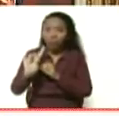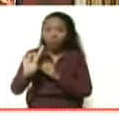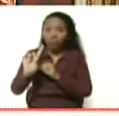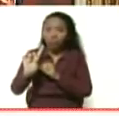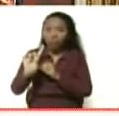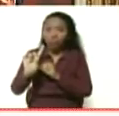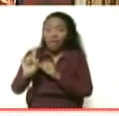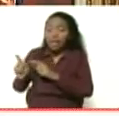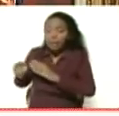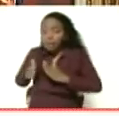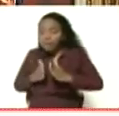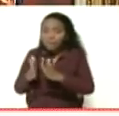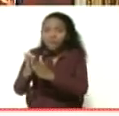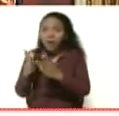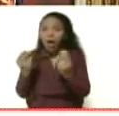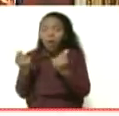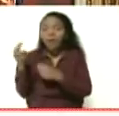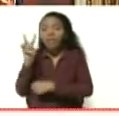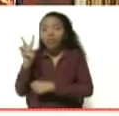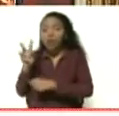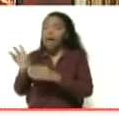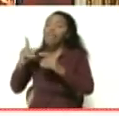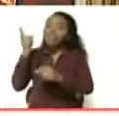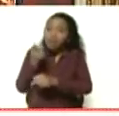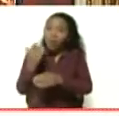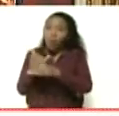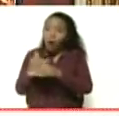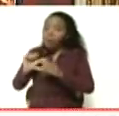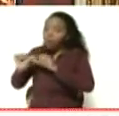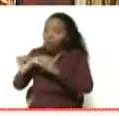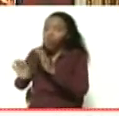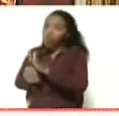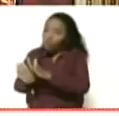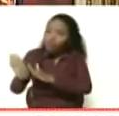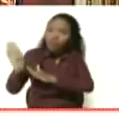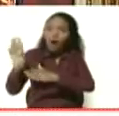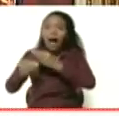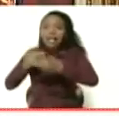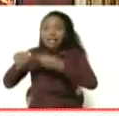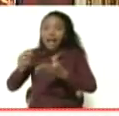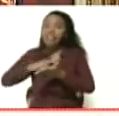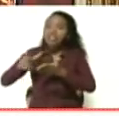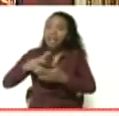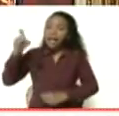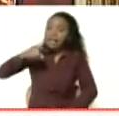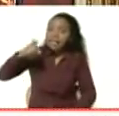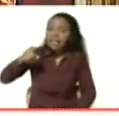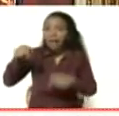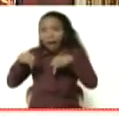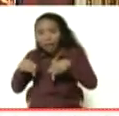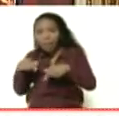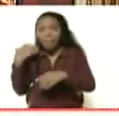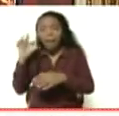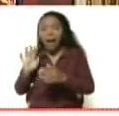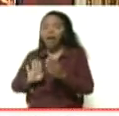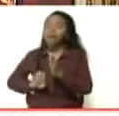El rumbo de la economía venezolana tiene que ser su recuperación productiva, generar las divisas que necesitamos, señora